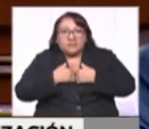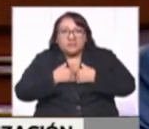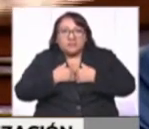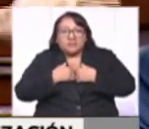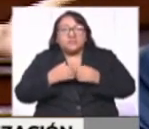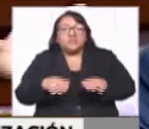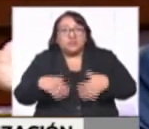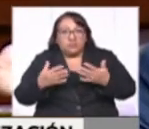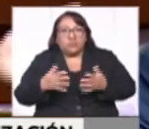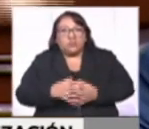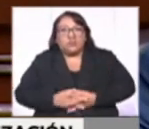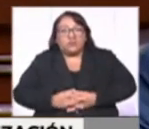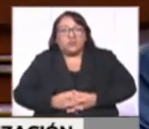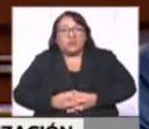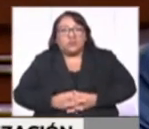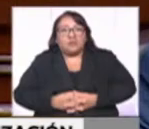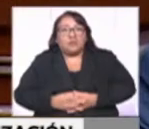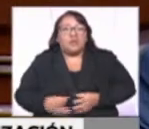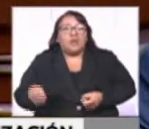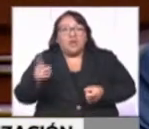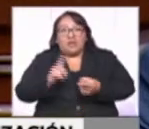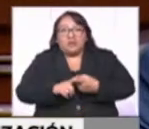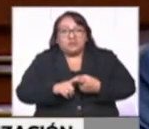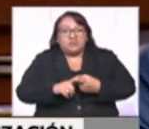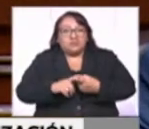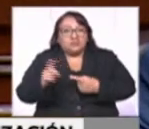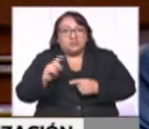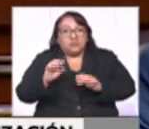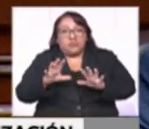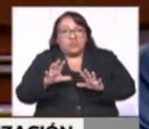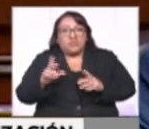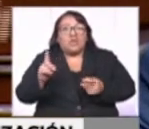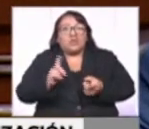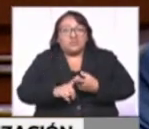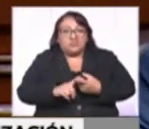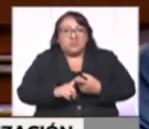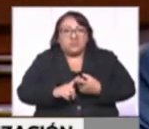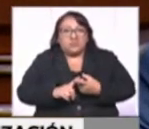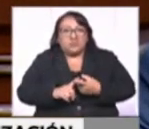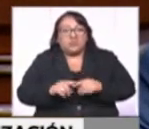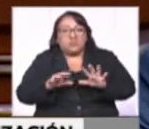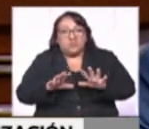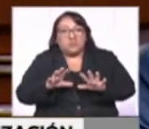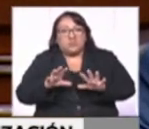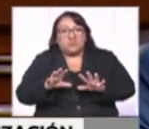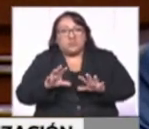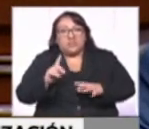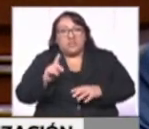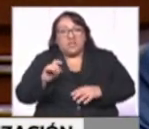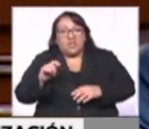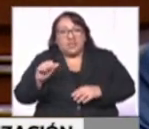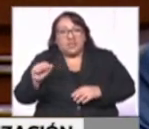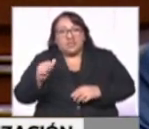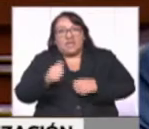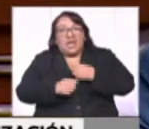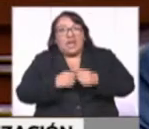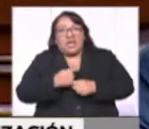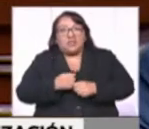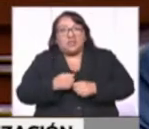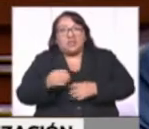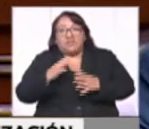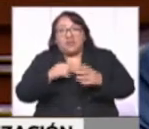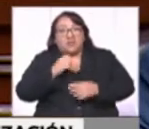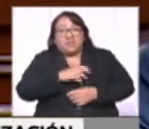puedan pagar hasta, no necesariamente 10, sino hasta 10 dietas al año. Y es falso lo que